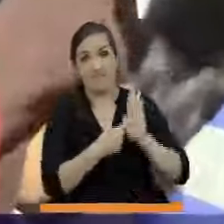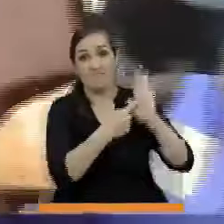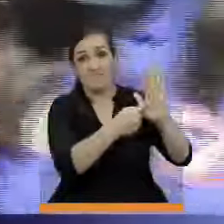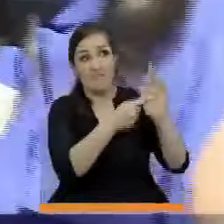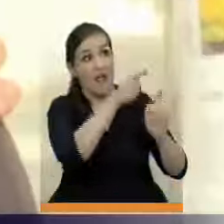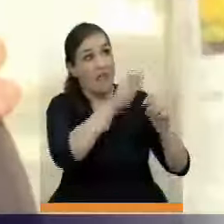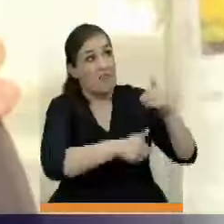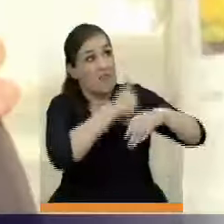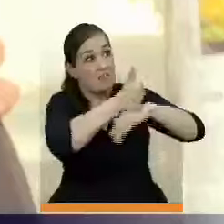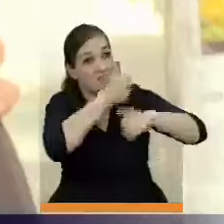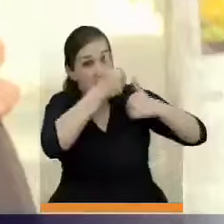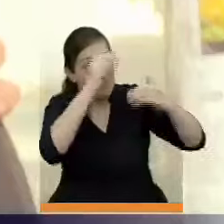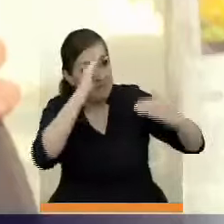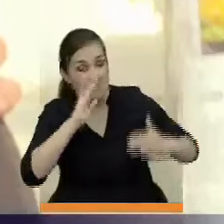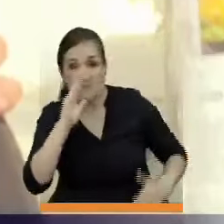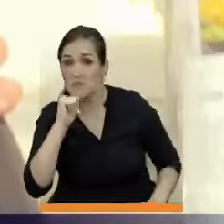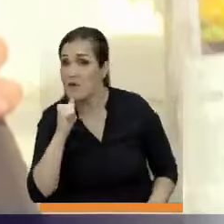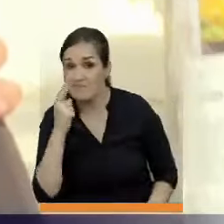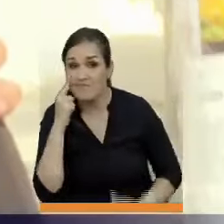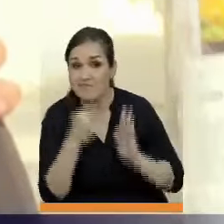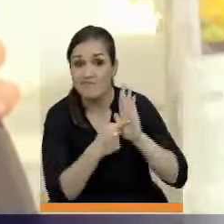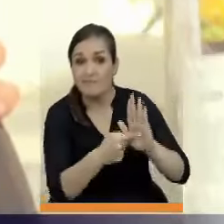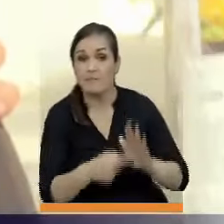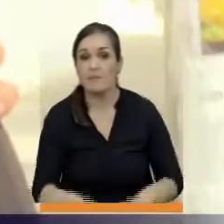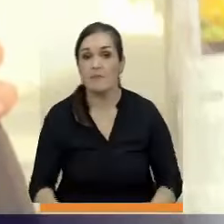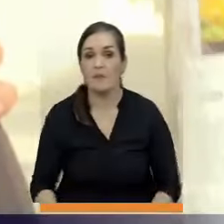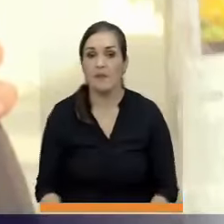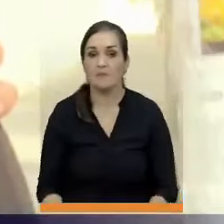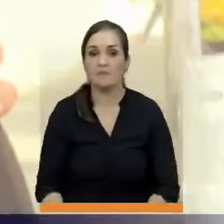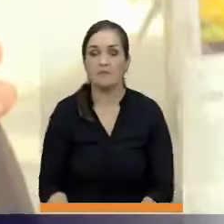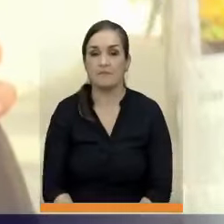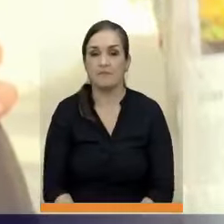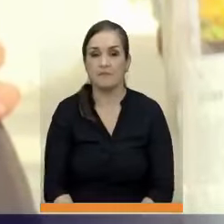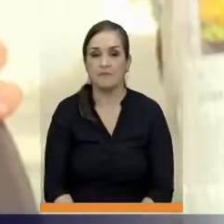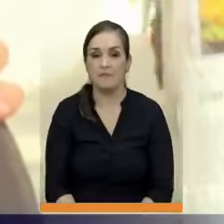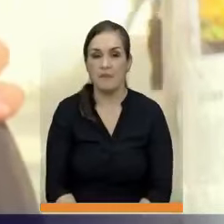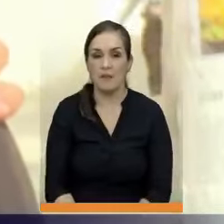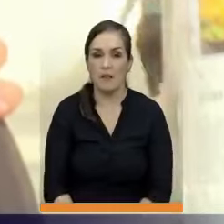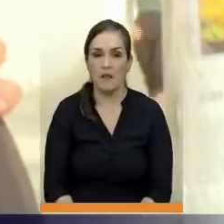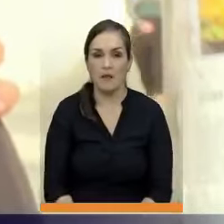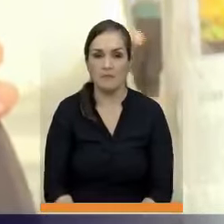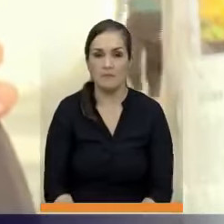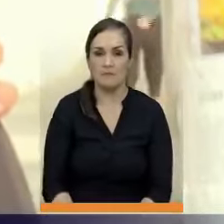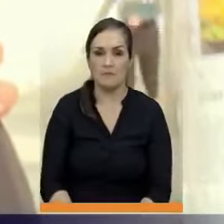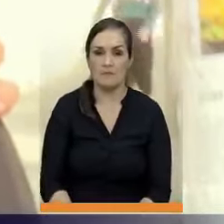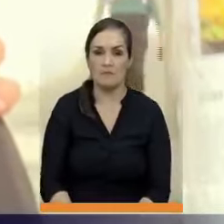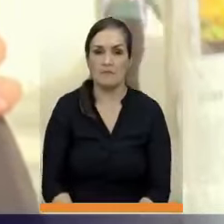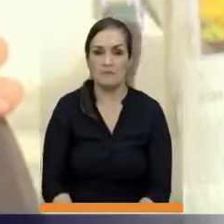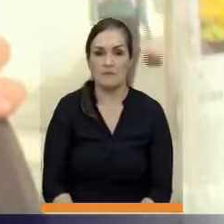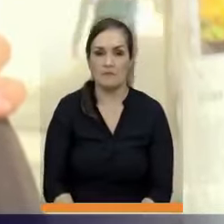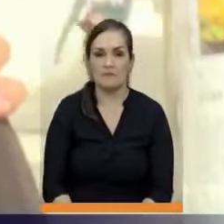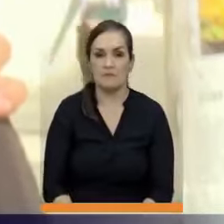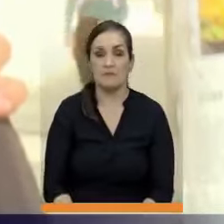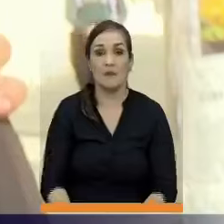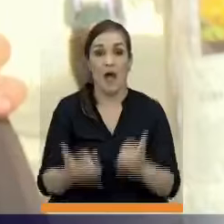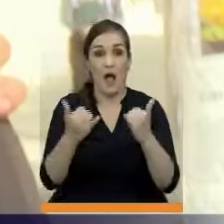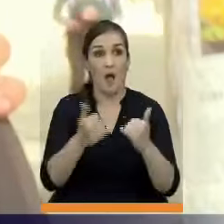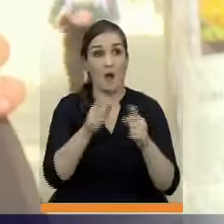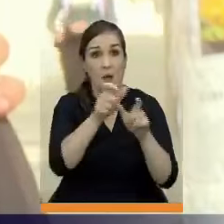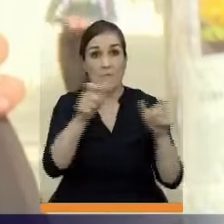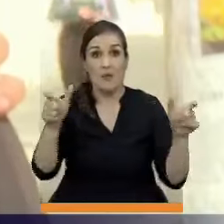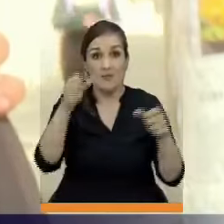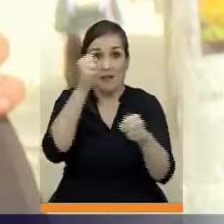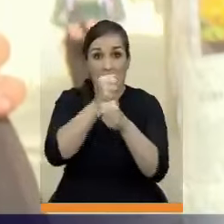puerto el plantel. En este momento hay un reducido de personas,